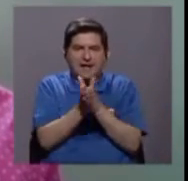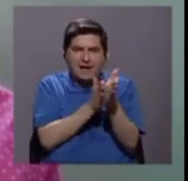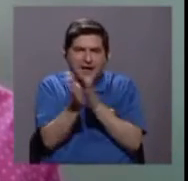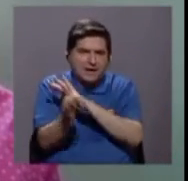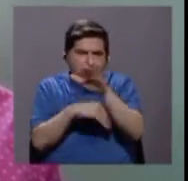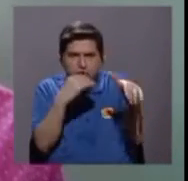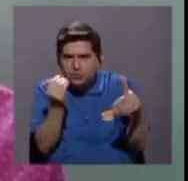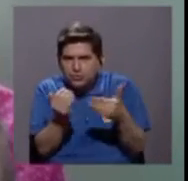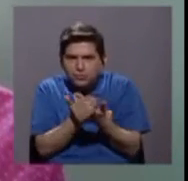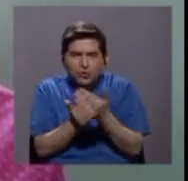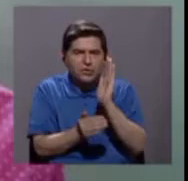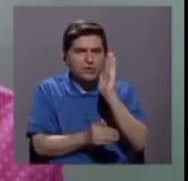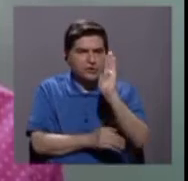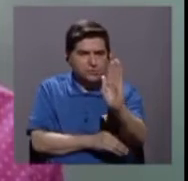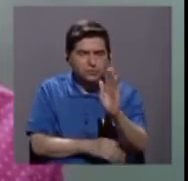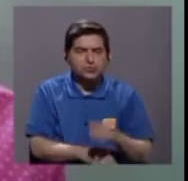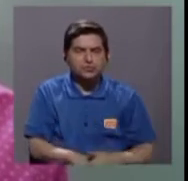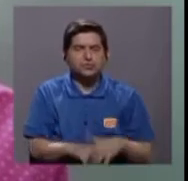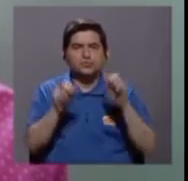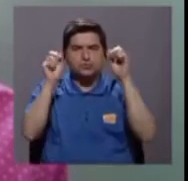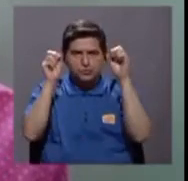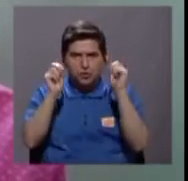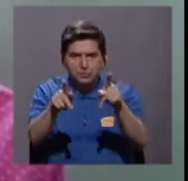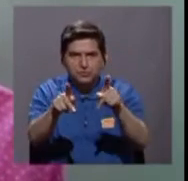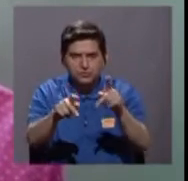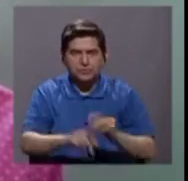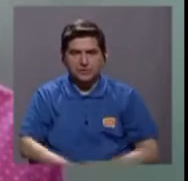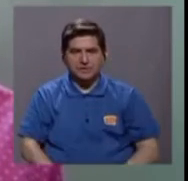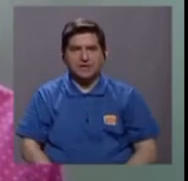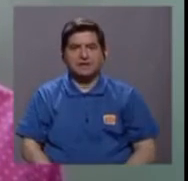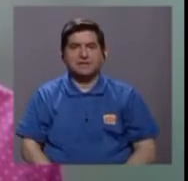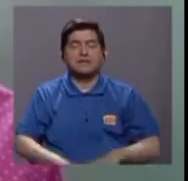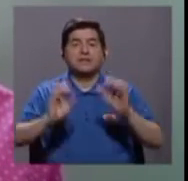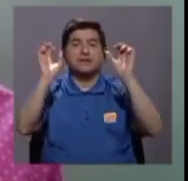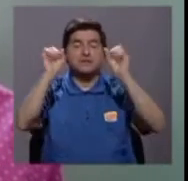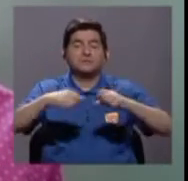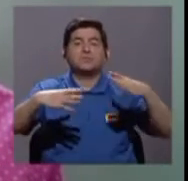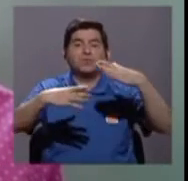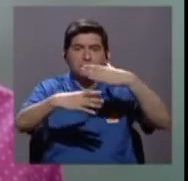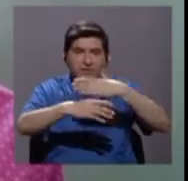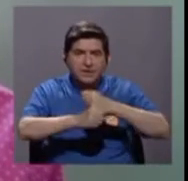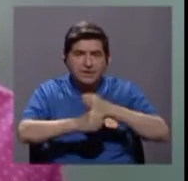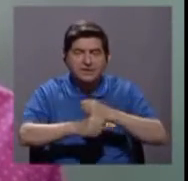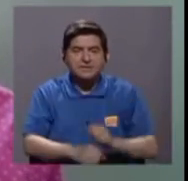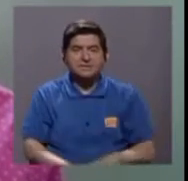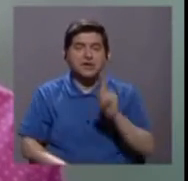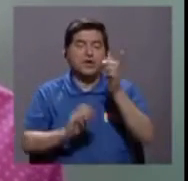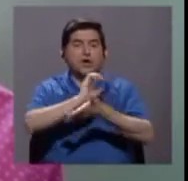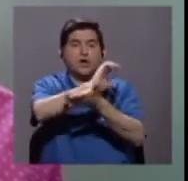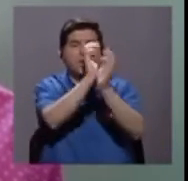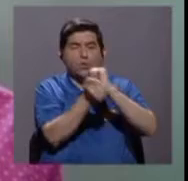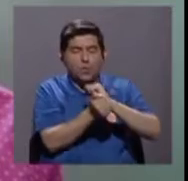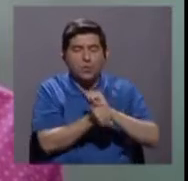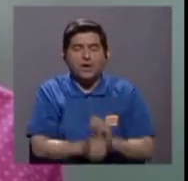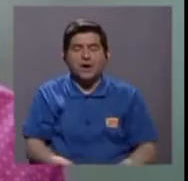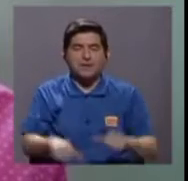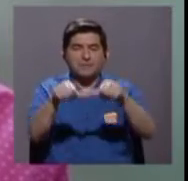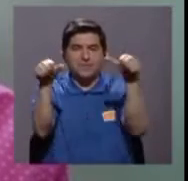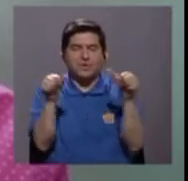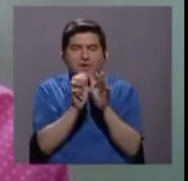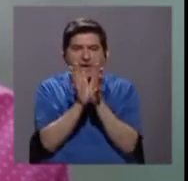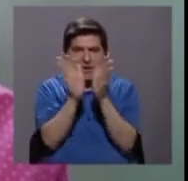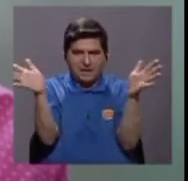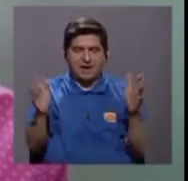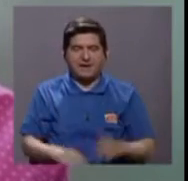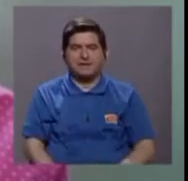todas sus oportunidades para hacer una transformación digital en el sector público,